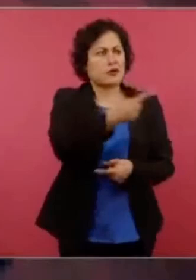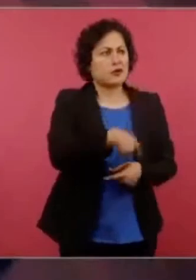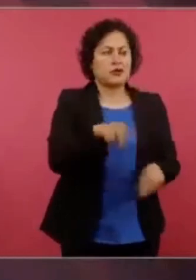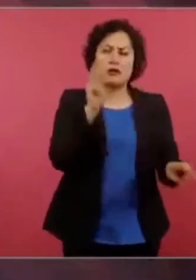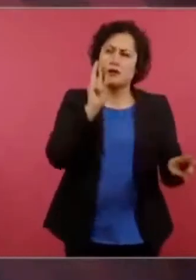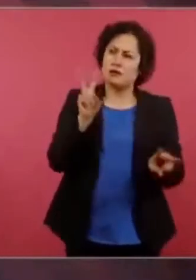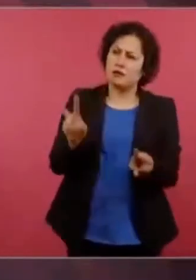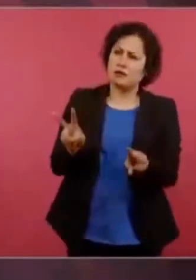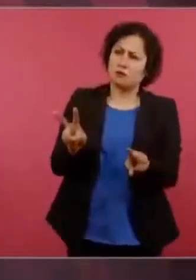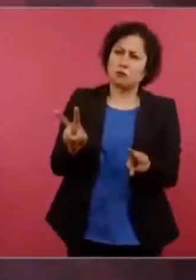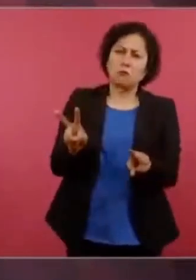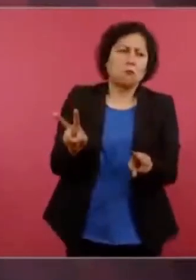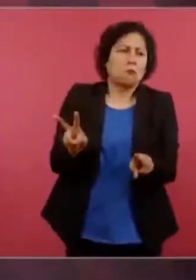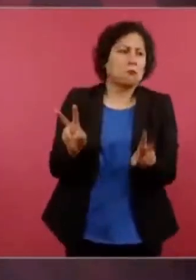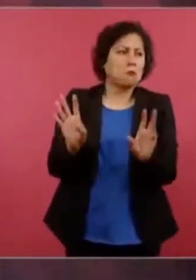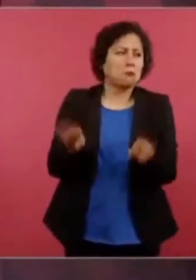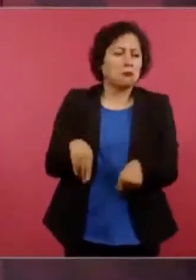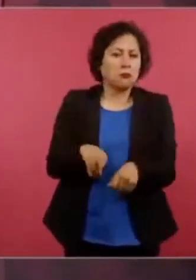deshonesto,